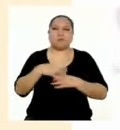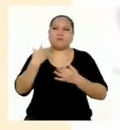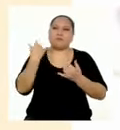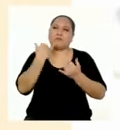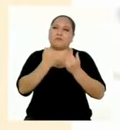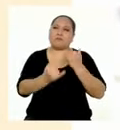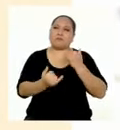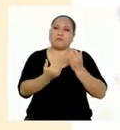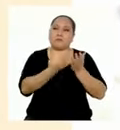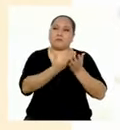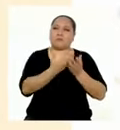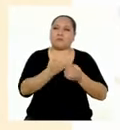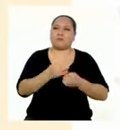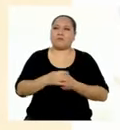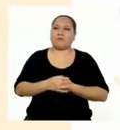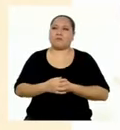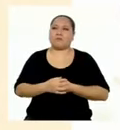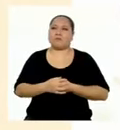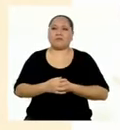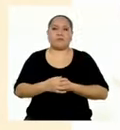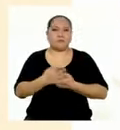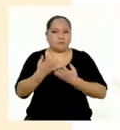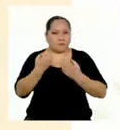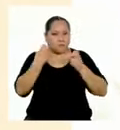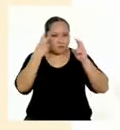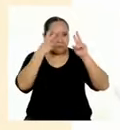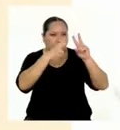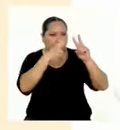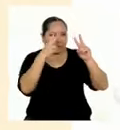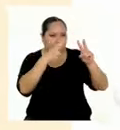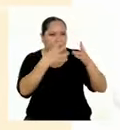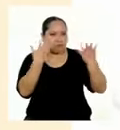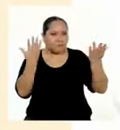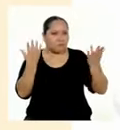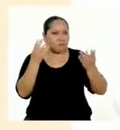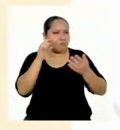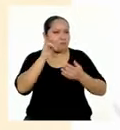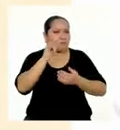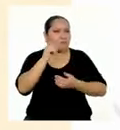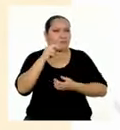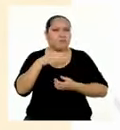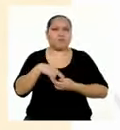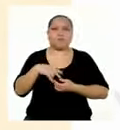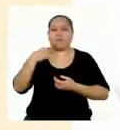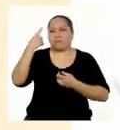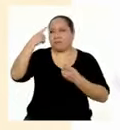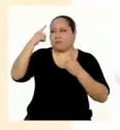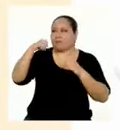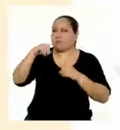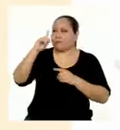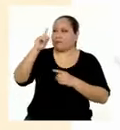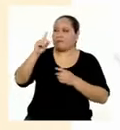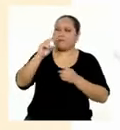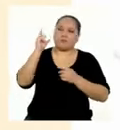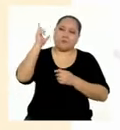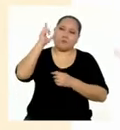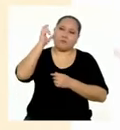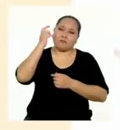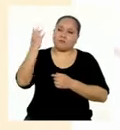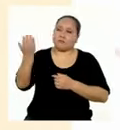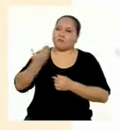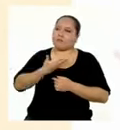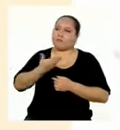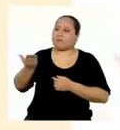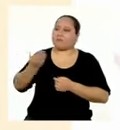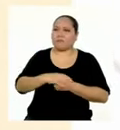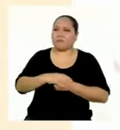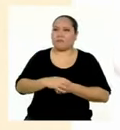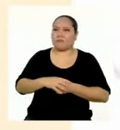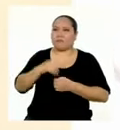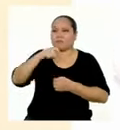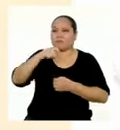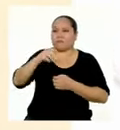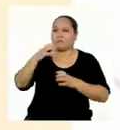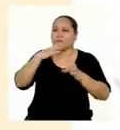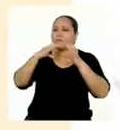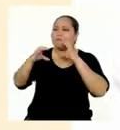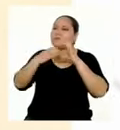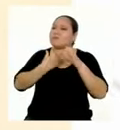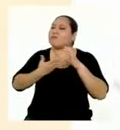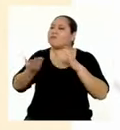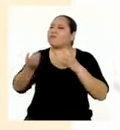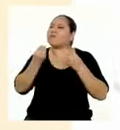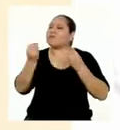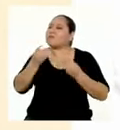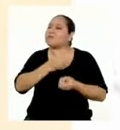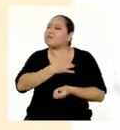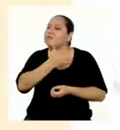una versión final. Me encantaría verla, Yanira. Acuerdo 1. Escucharnos. Debemos conversar sobre cómo